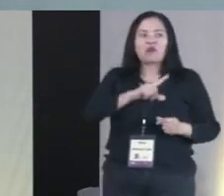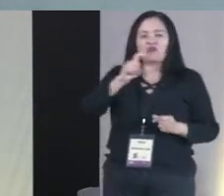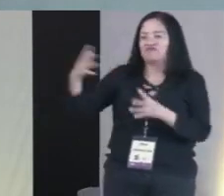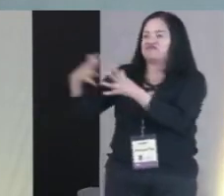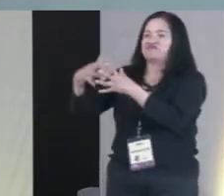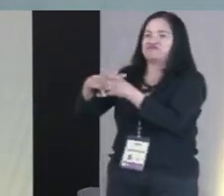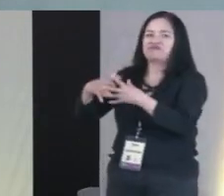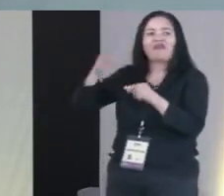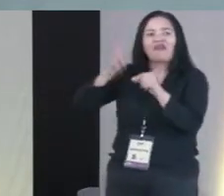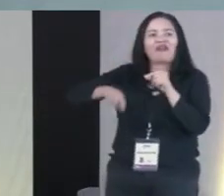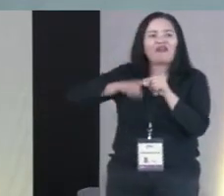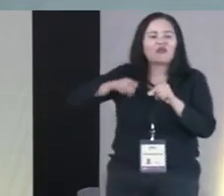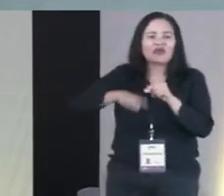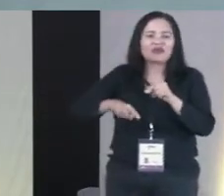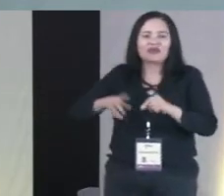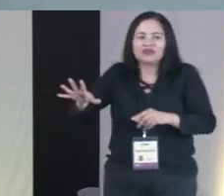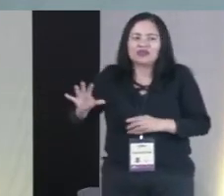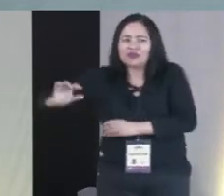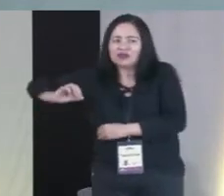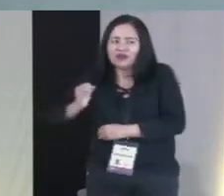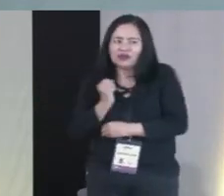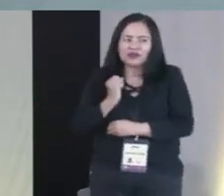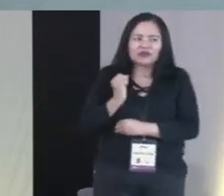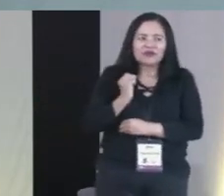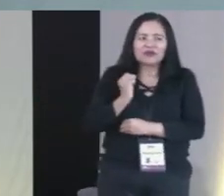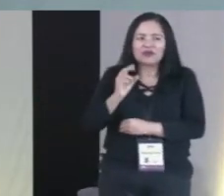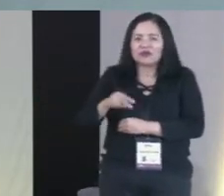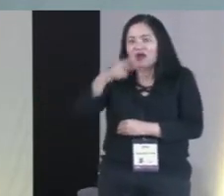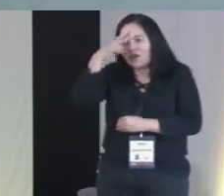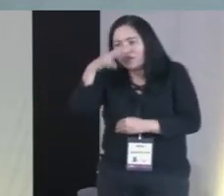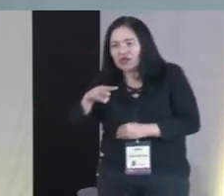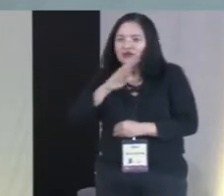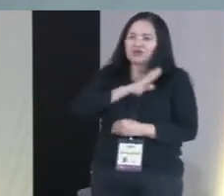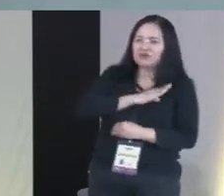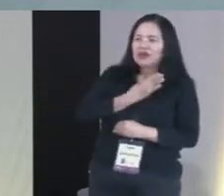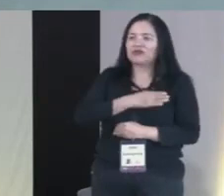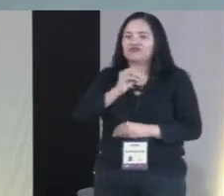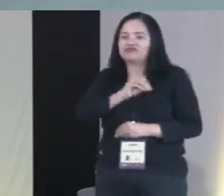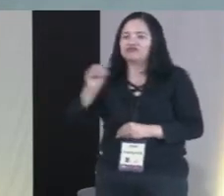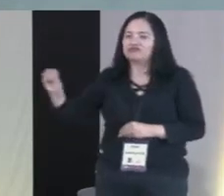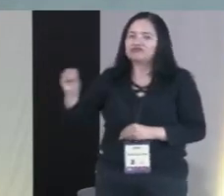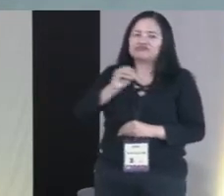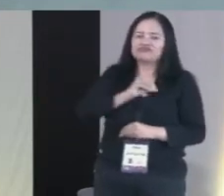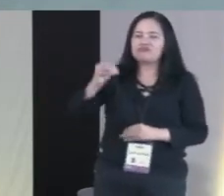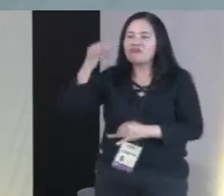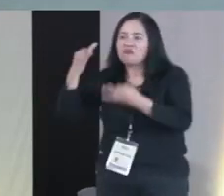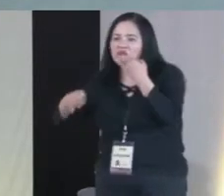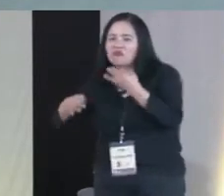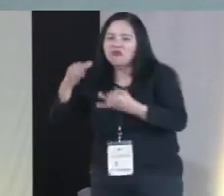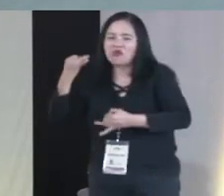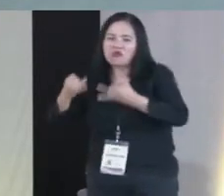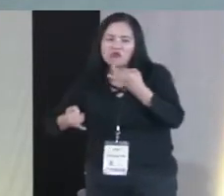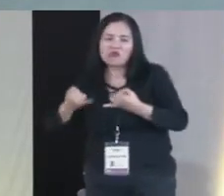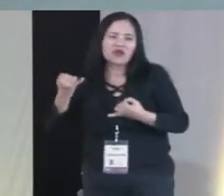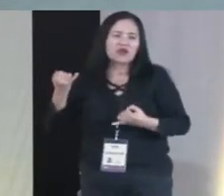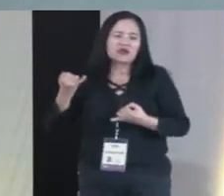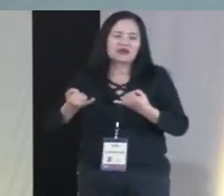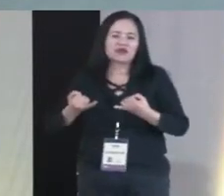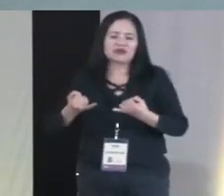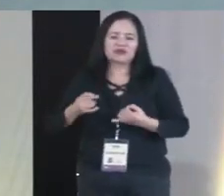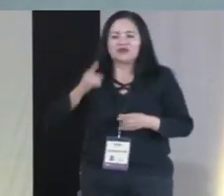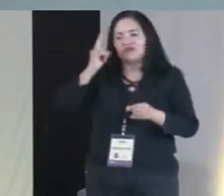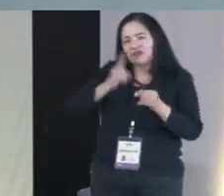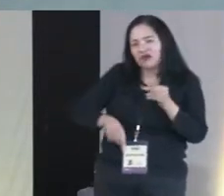quitando, se la andaban peleando, y el tipo tenía que andar entre México y España, España y México, en juicios, esto, que